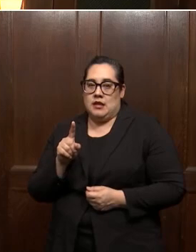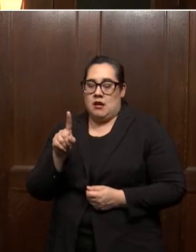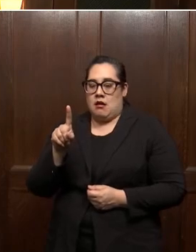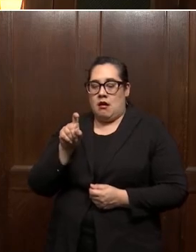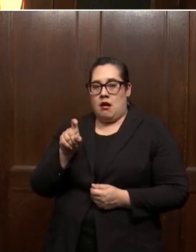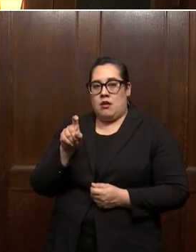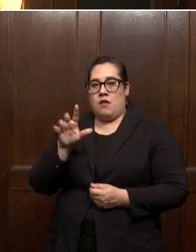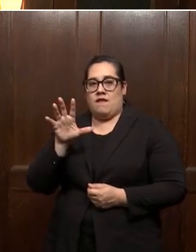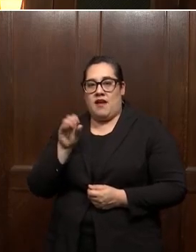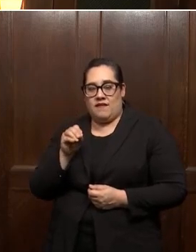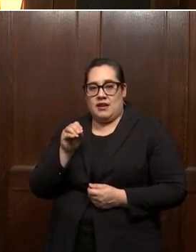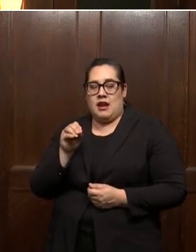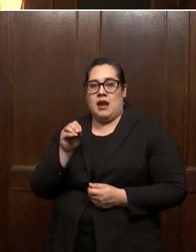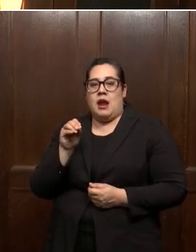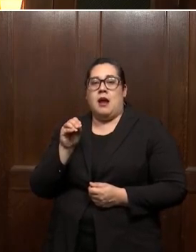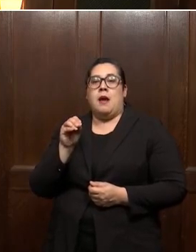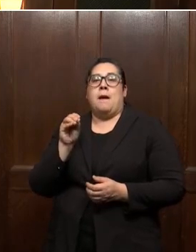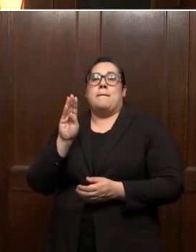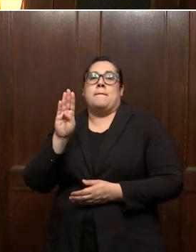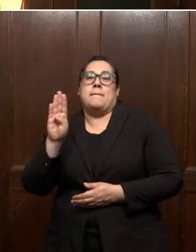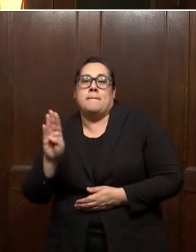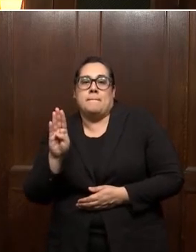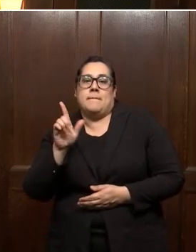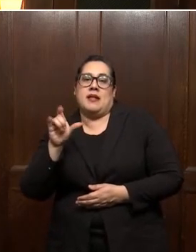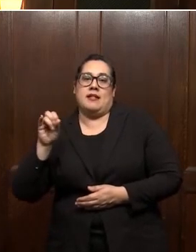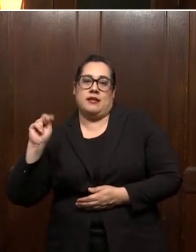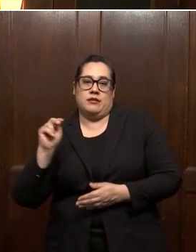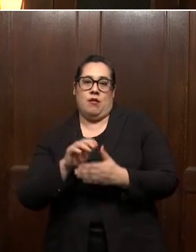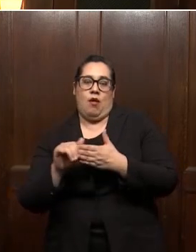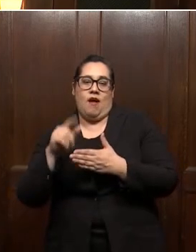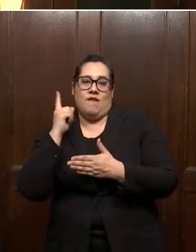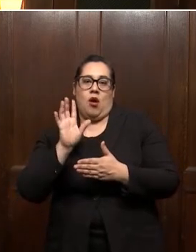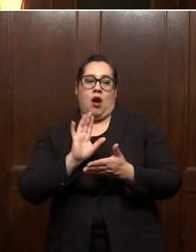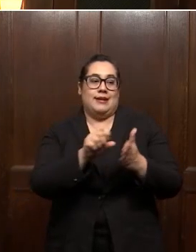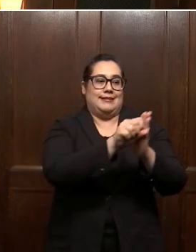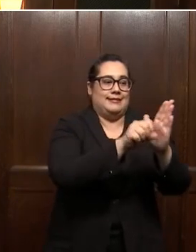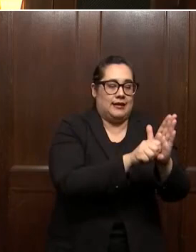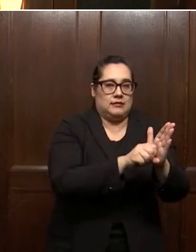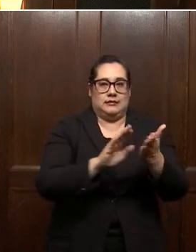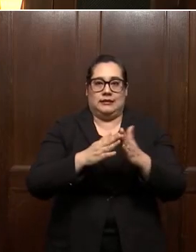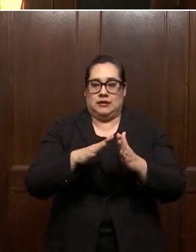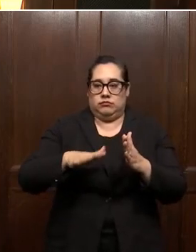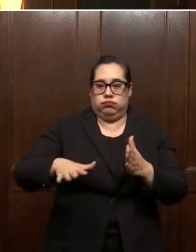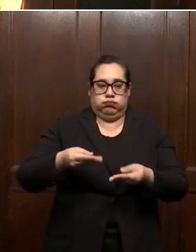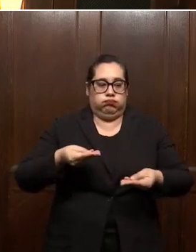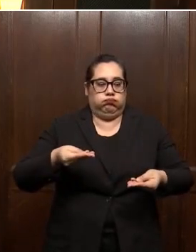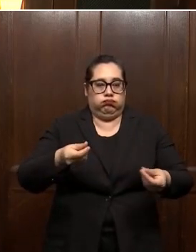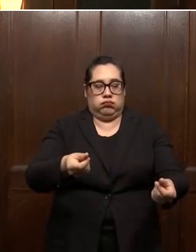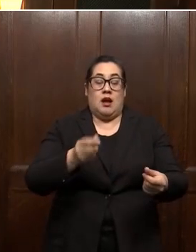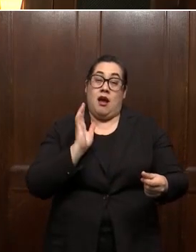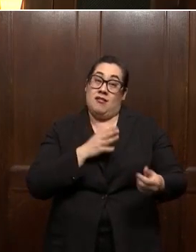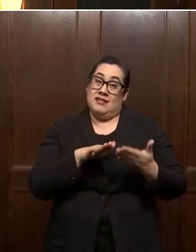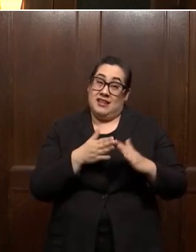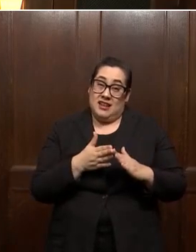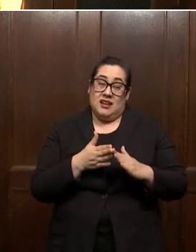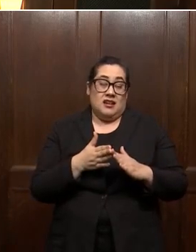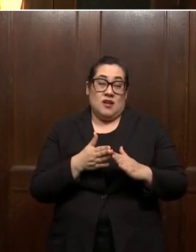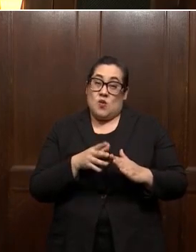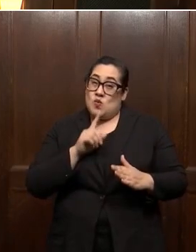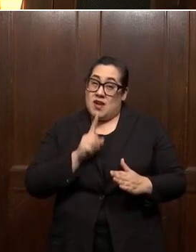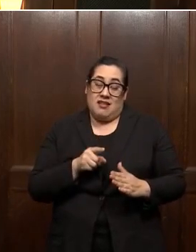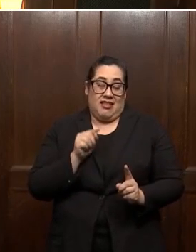150 mil de millones de dólares para nuestros estados y nuestras ciudades. Y nuestras ciudades son el corazón